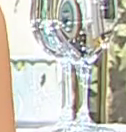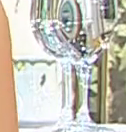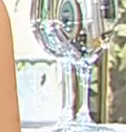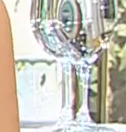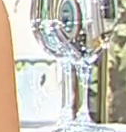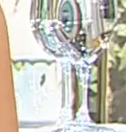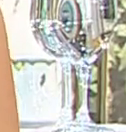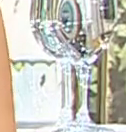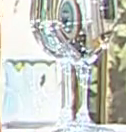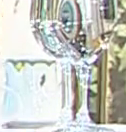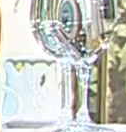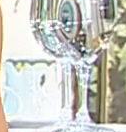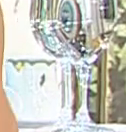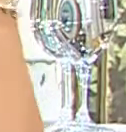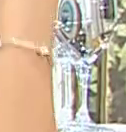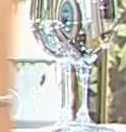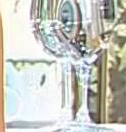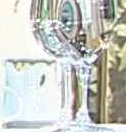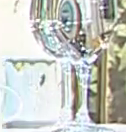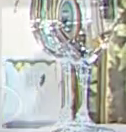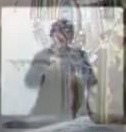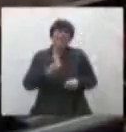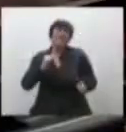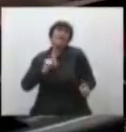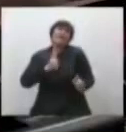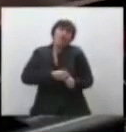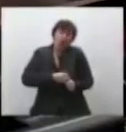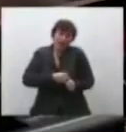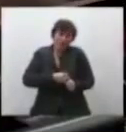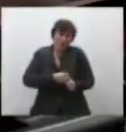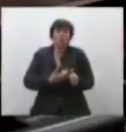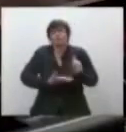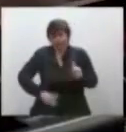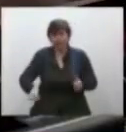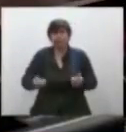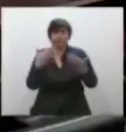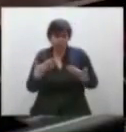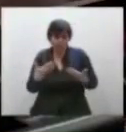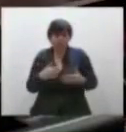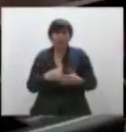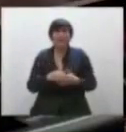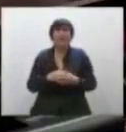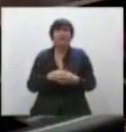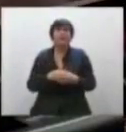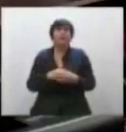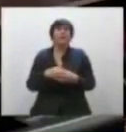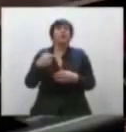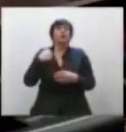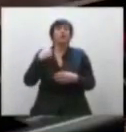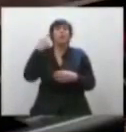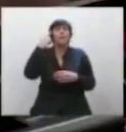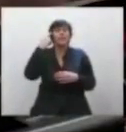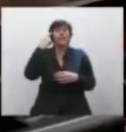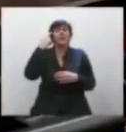que evidentemente no se logró, en muchos casos no se logró, hay una chica de 16 años, una chica salteña, que se puso a hablar contando en